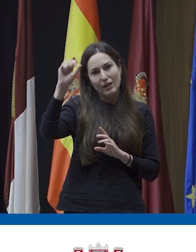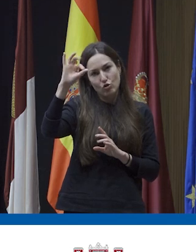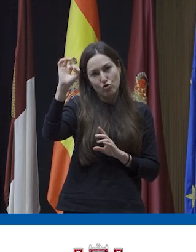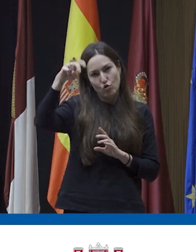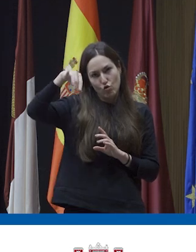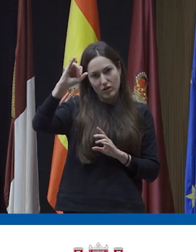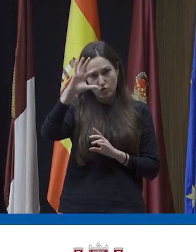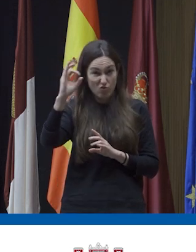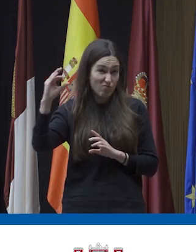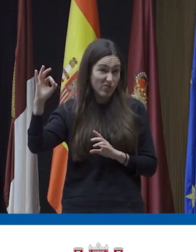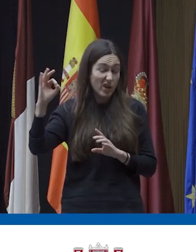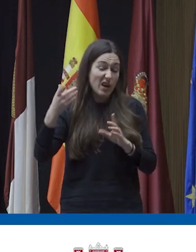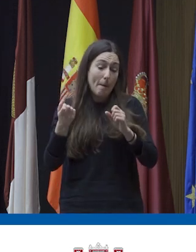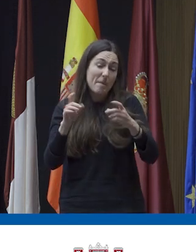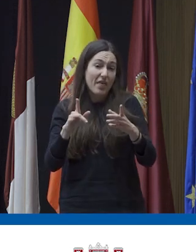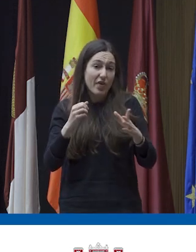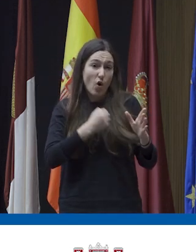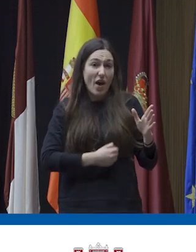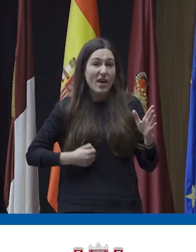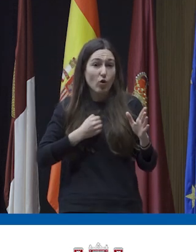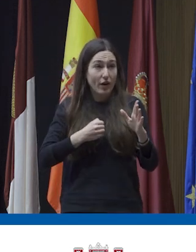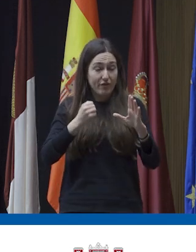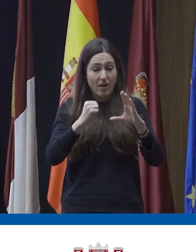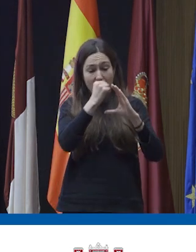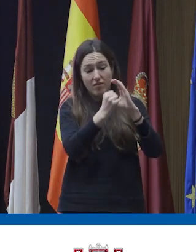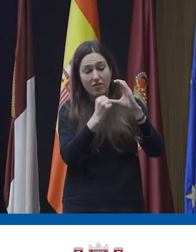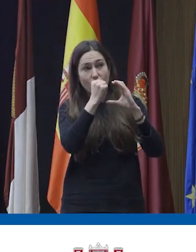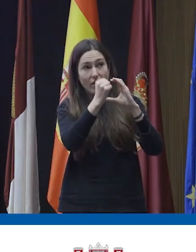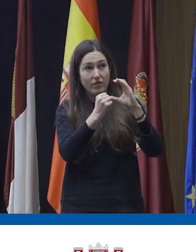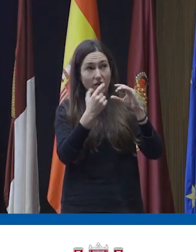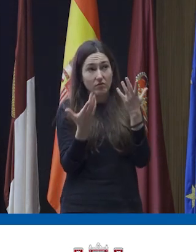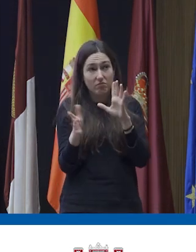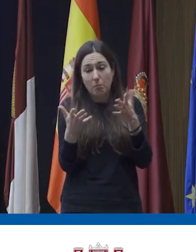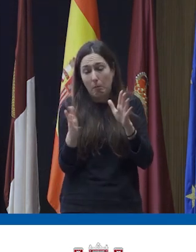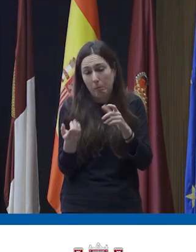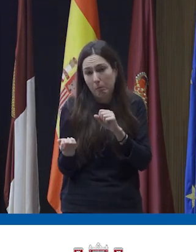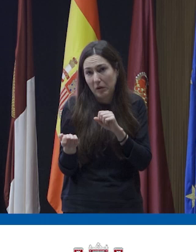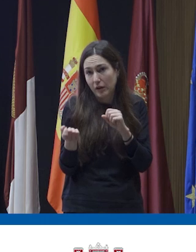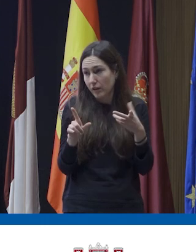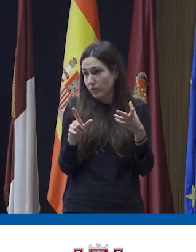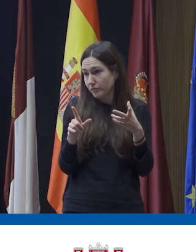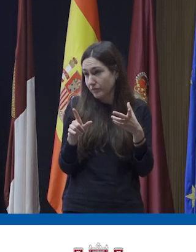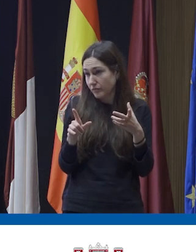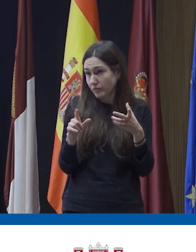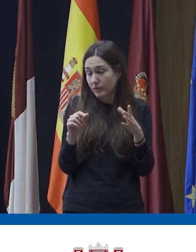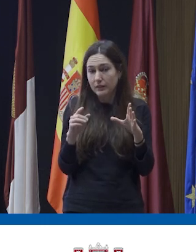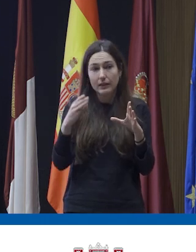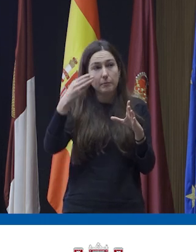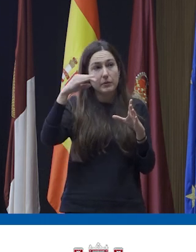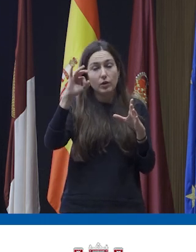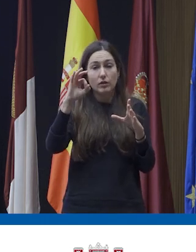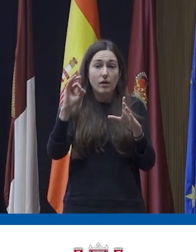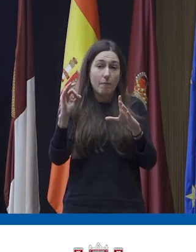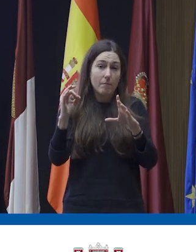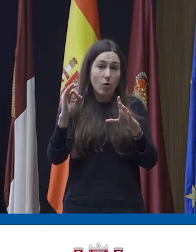coloca en contacto con el ojo con anestesia y lo que hace pues es de manera similar al biómetro óptico, pero en este caso